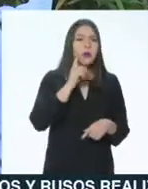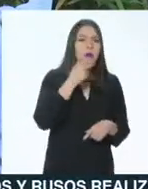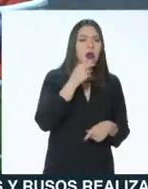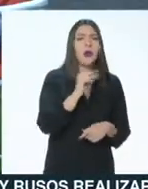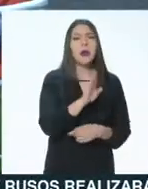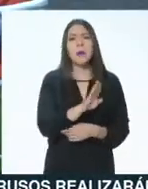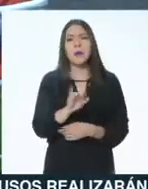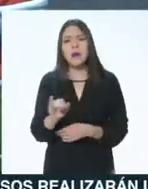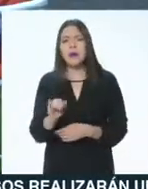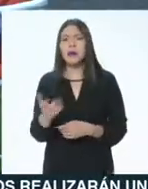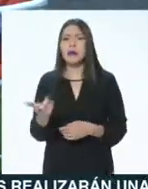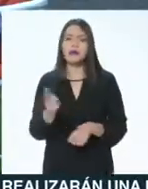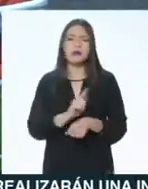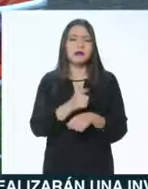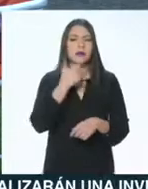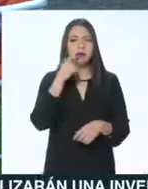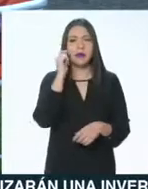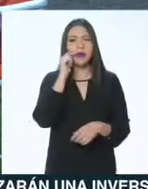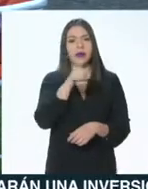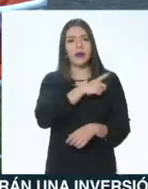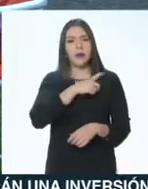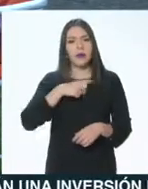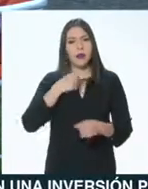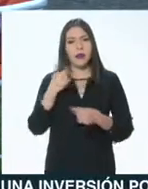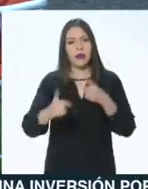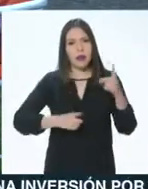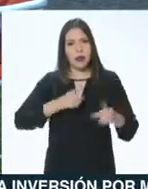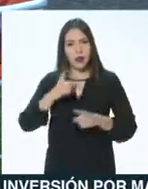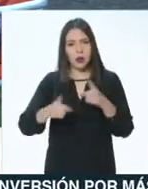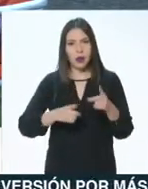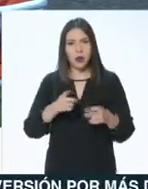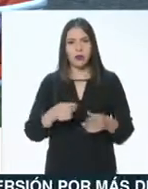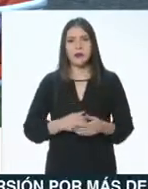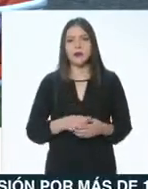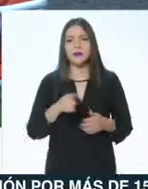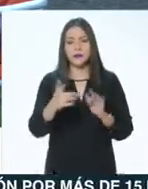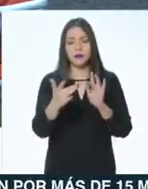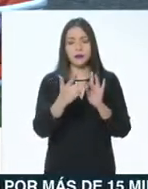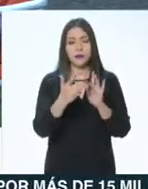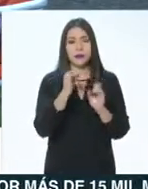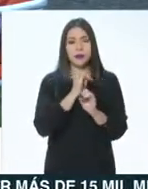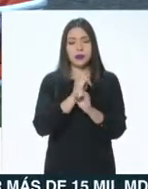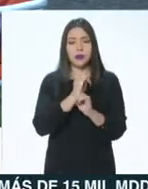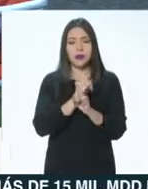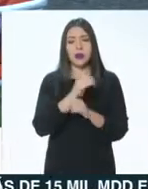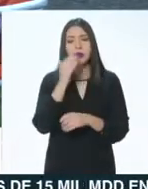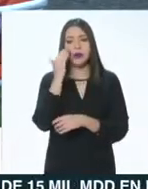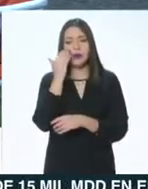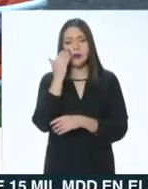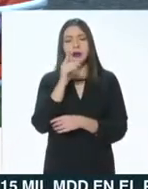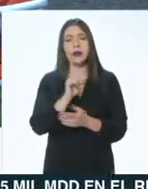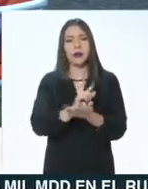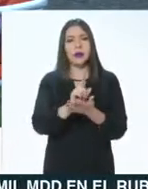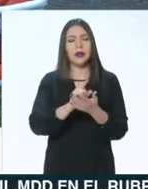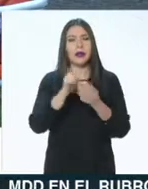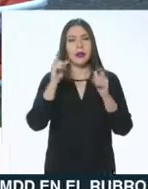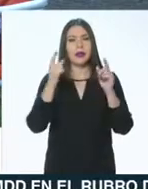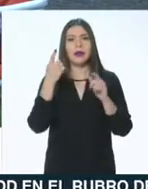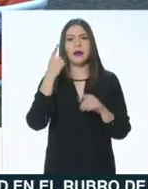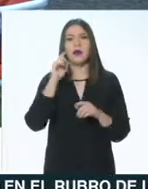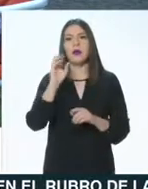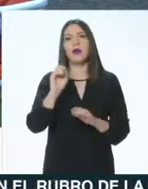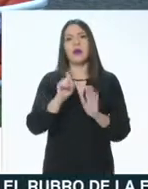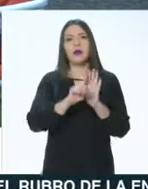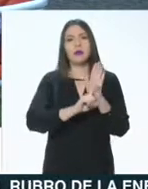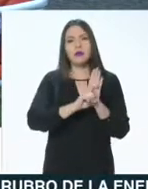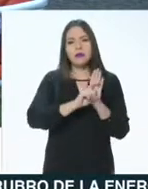deporte. Muchísimas gracias, Laura y Iván. Bueno, pues las redes sociales nos pueden buscar en Facebook, en Twitter, en Instagram, en